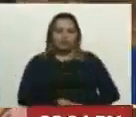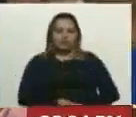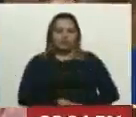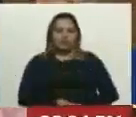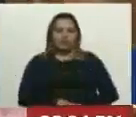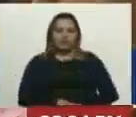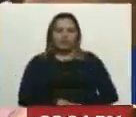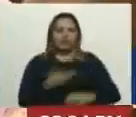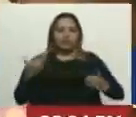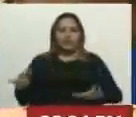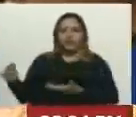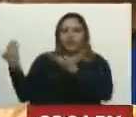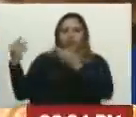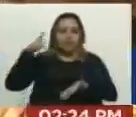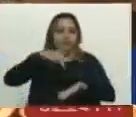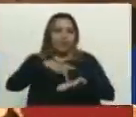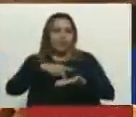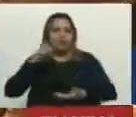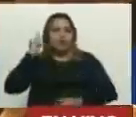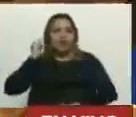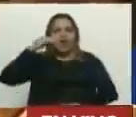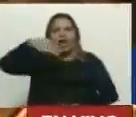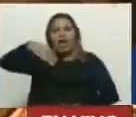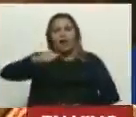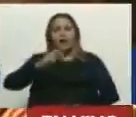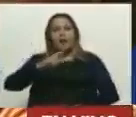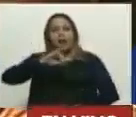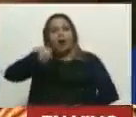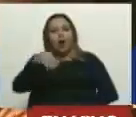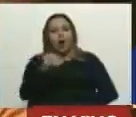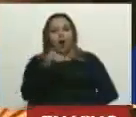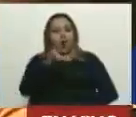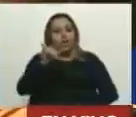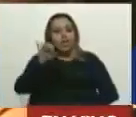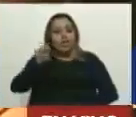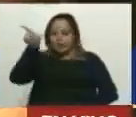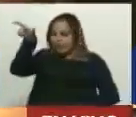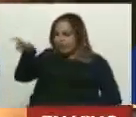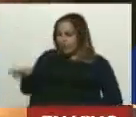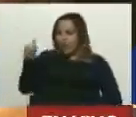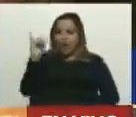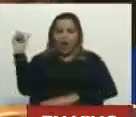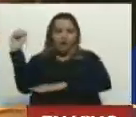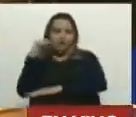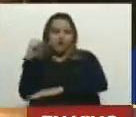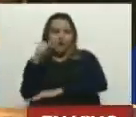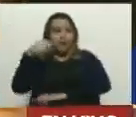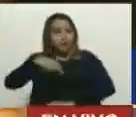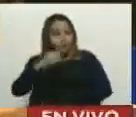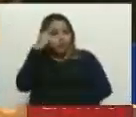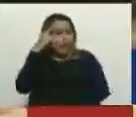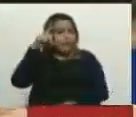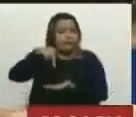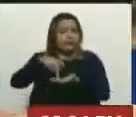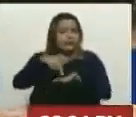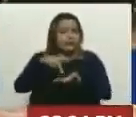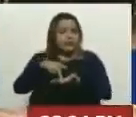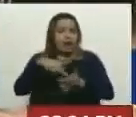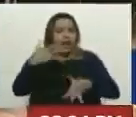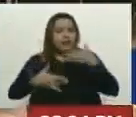Escuchábamos la intervención de Marjorie Hernández, que es una persona con autismo que el día de hoy participa en